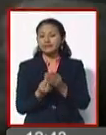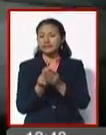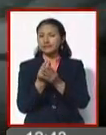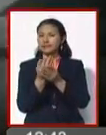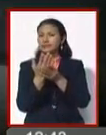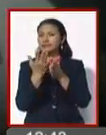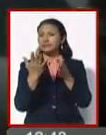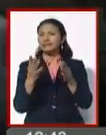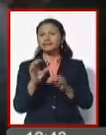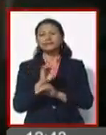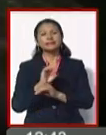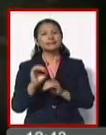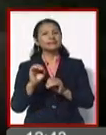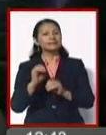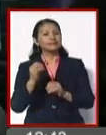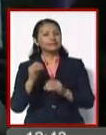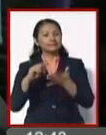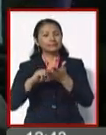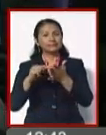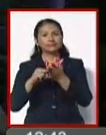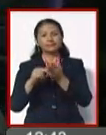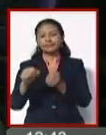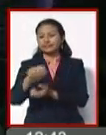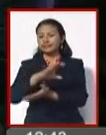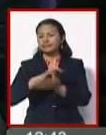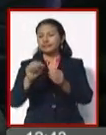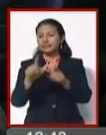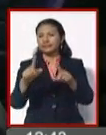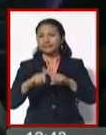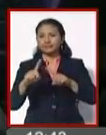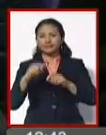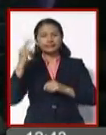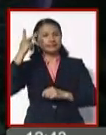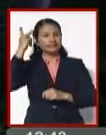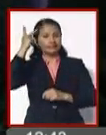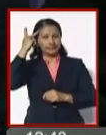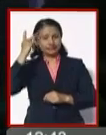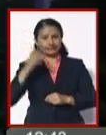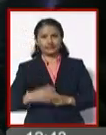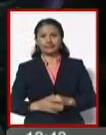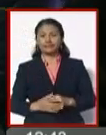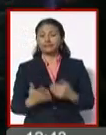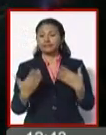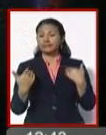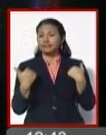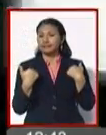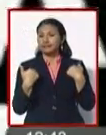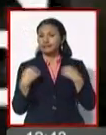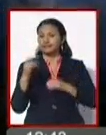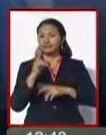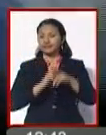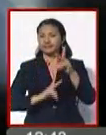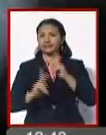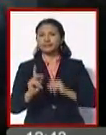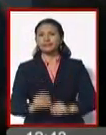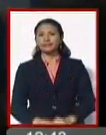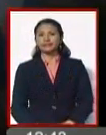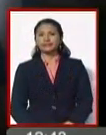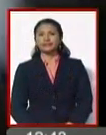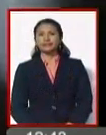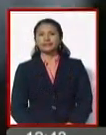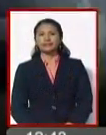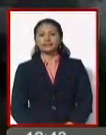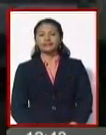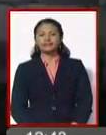produce y que nadie tiene que ver con los conflictos locales o las diferencias políticas que los movilizados puedan tener.